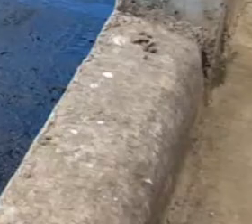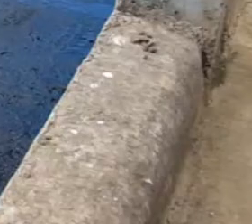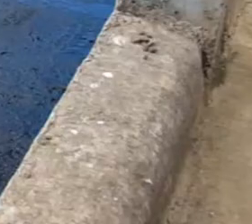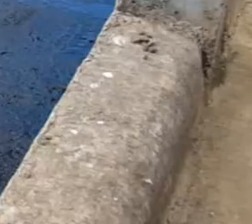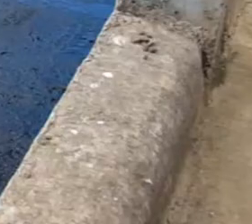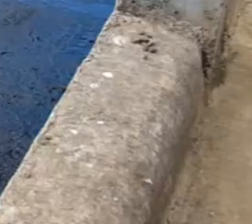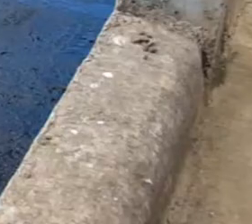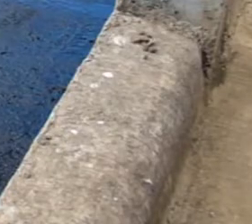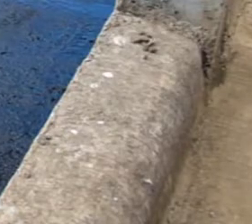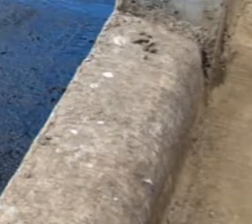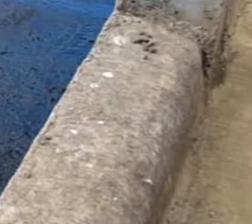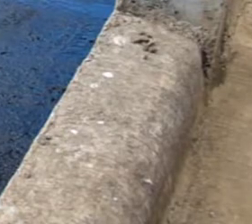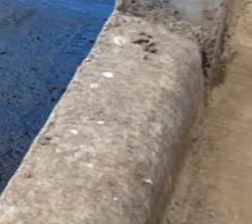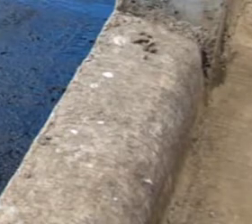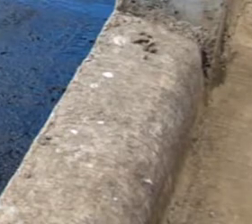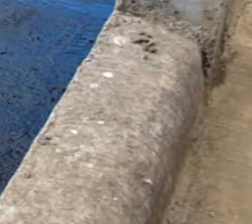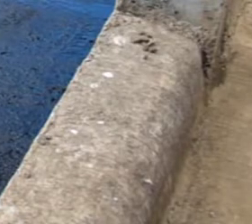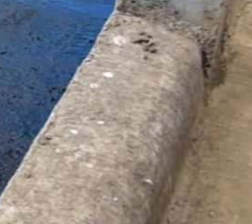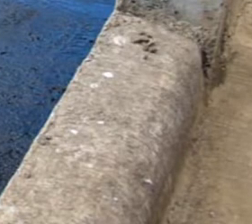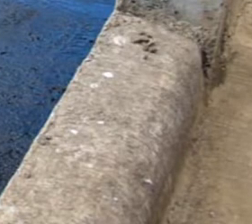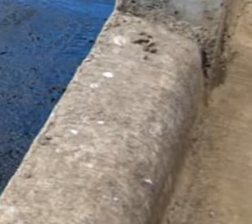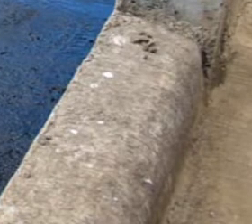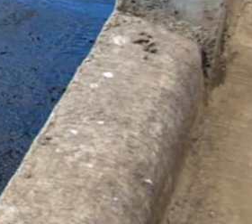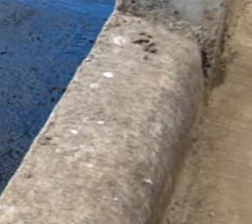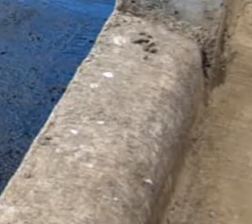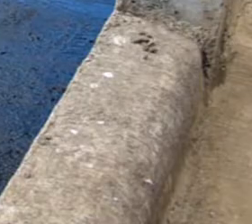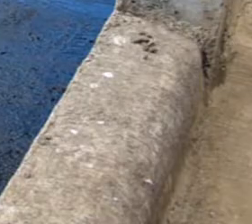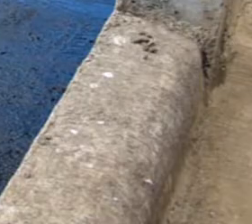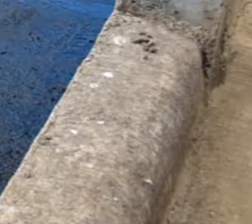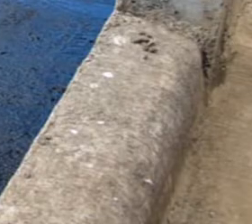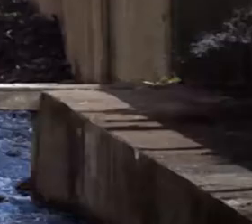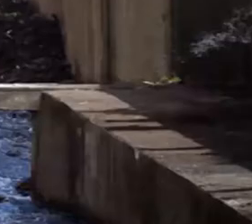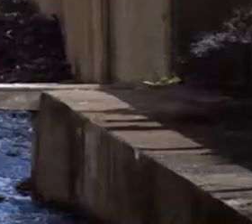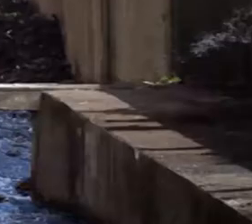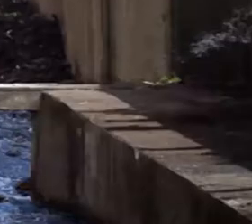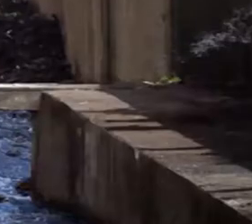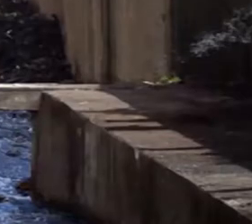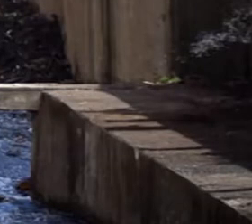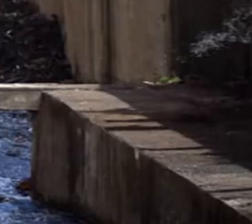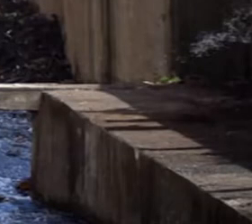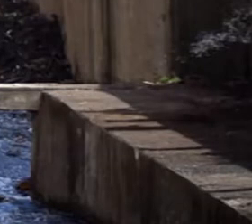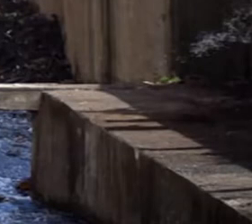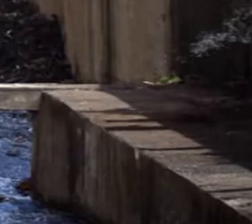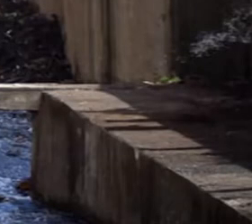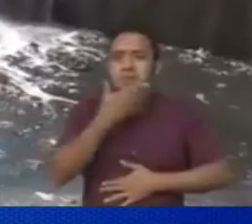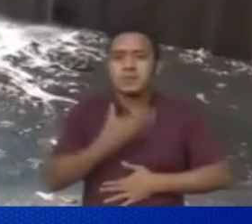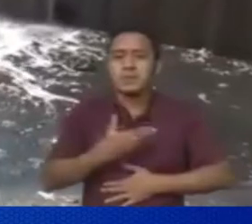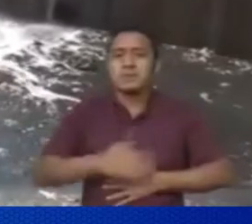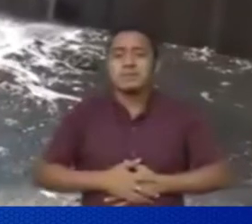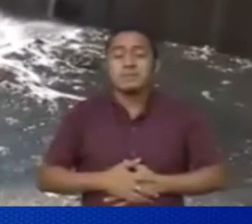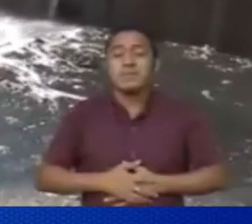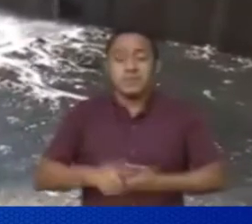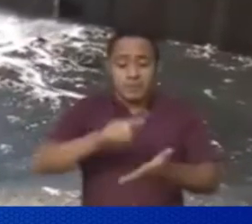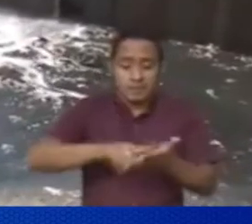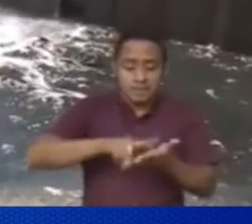65 kilómetros. En el caso de los cauces no revestidos de 65 kilómetros, tienen previsto atender